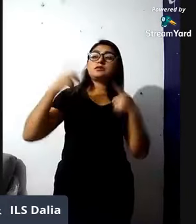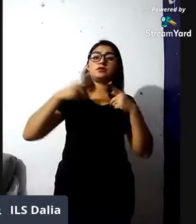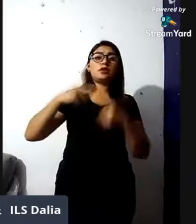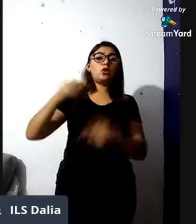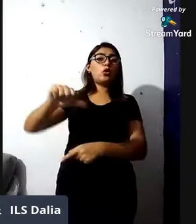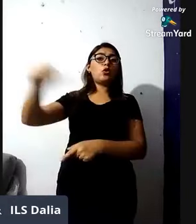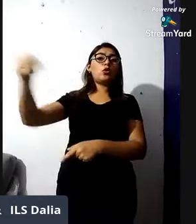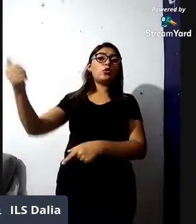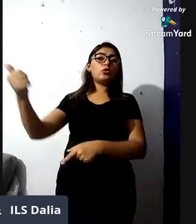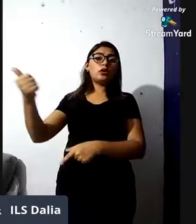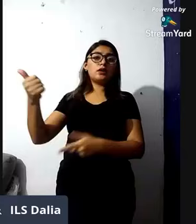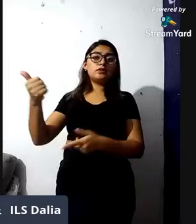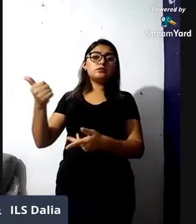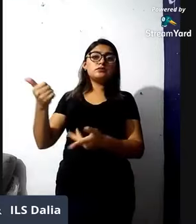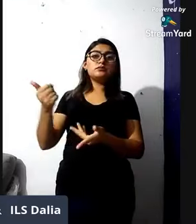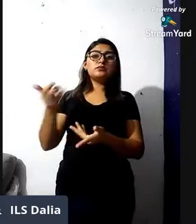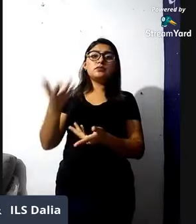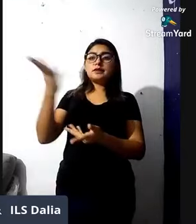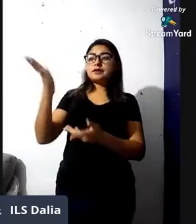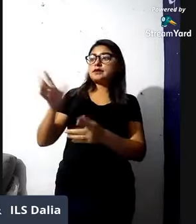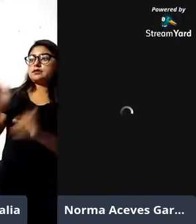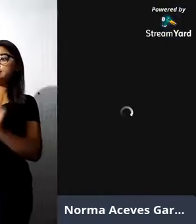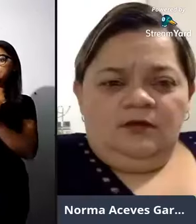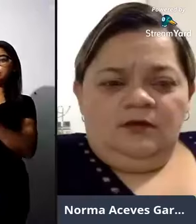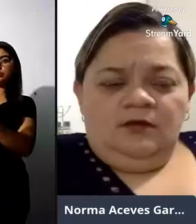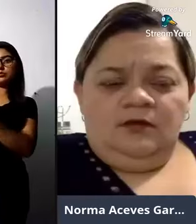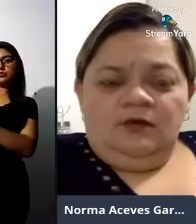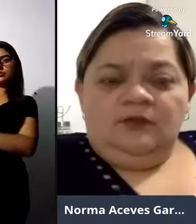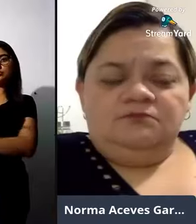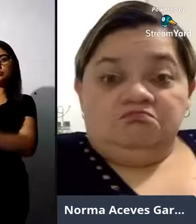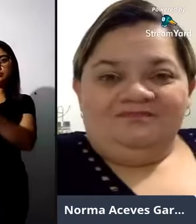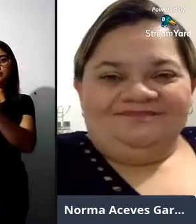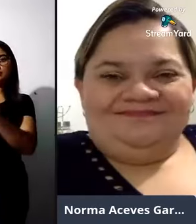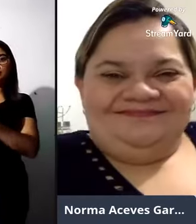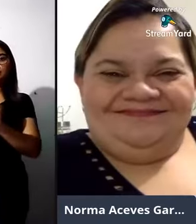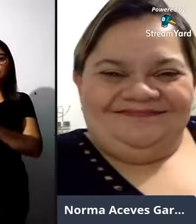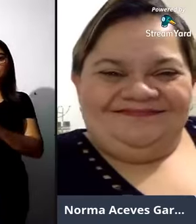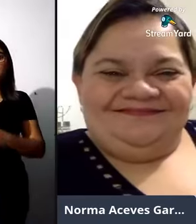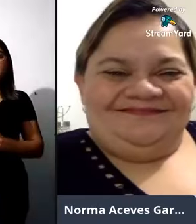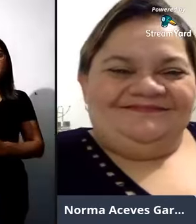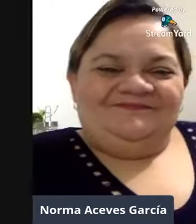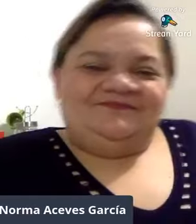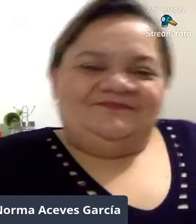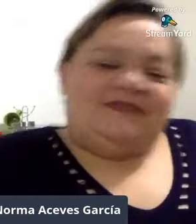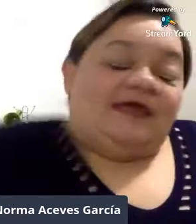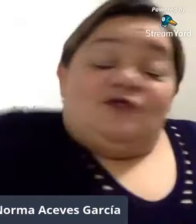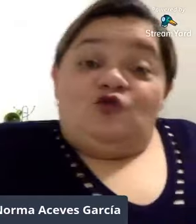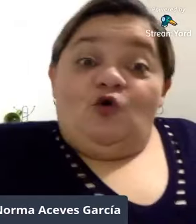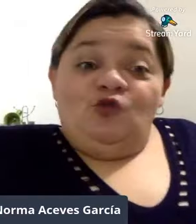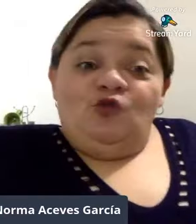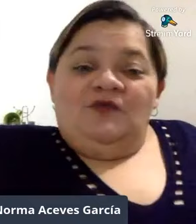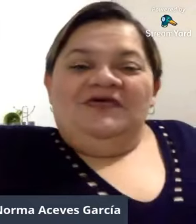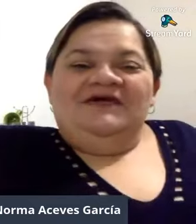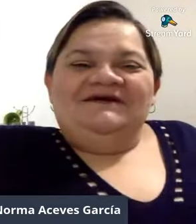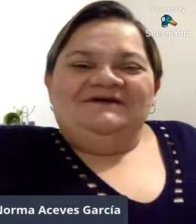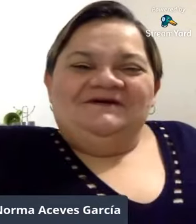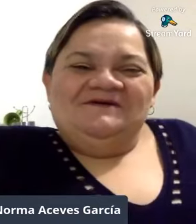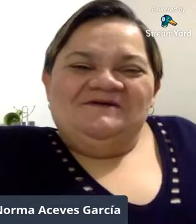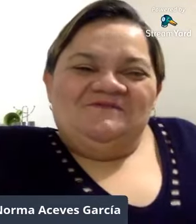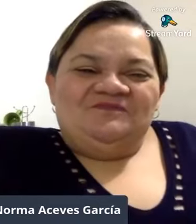están en otras condiciones. Ya llegó la maestra, la pongo, gracias maestra, una disculpa,